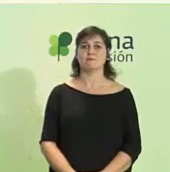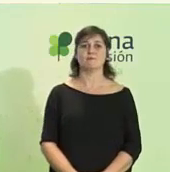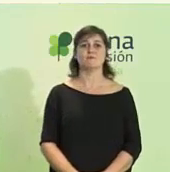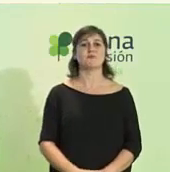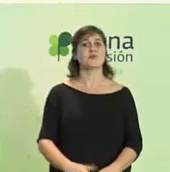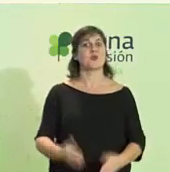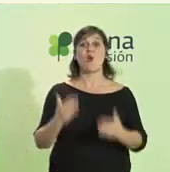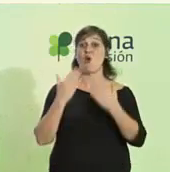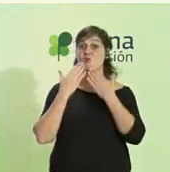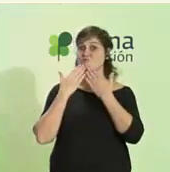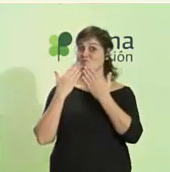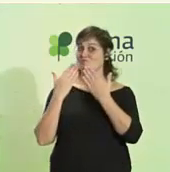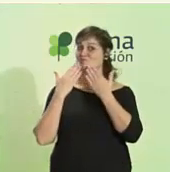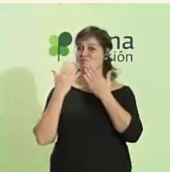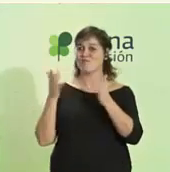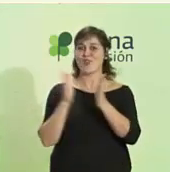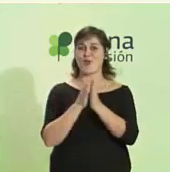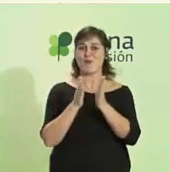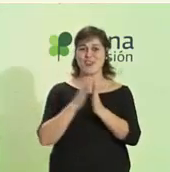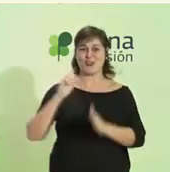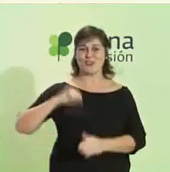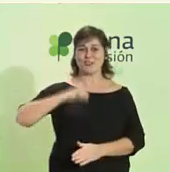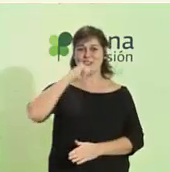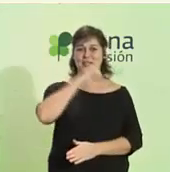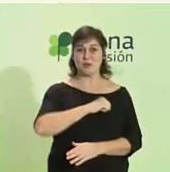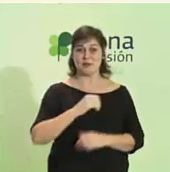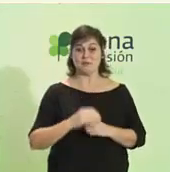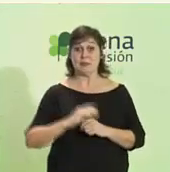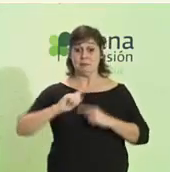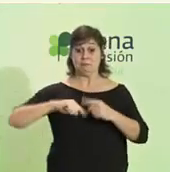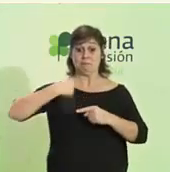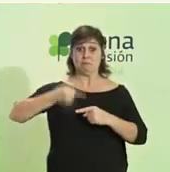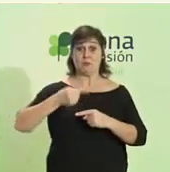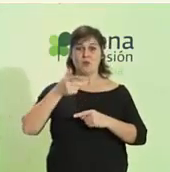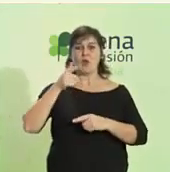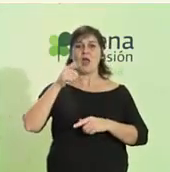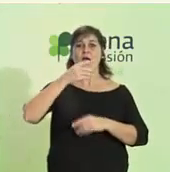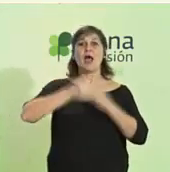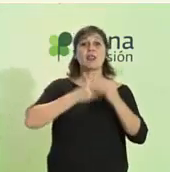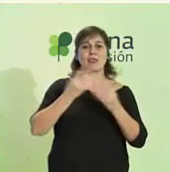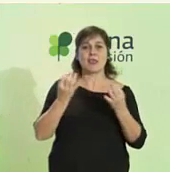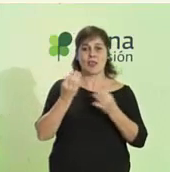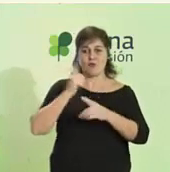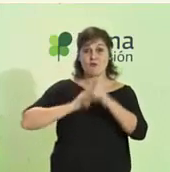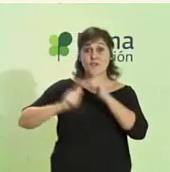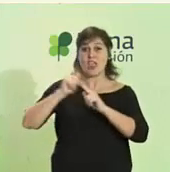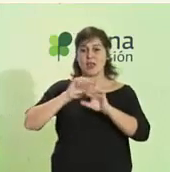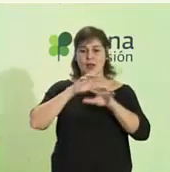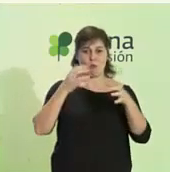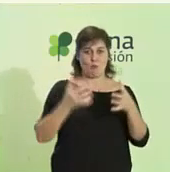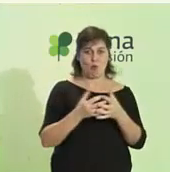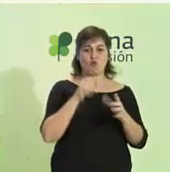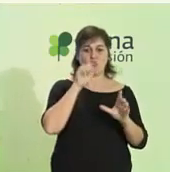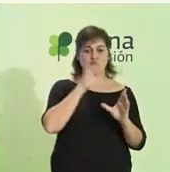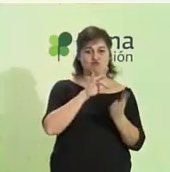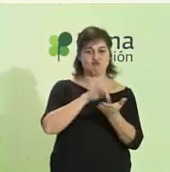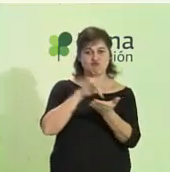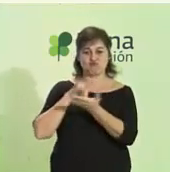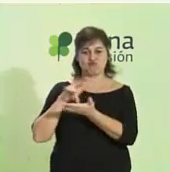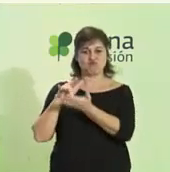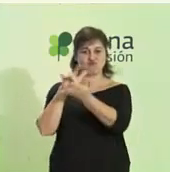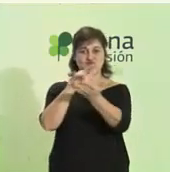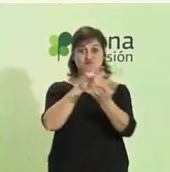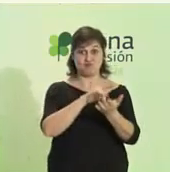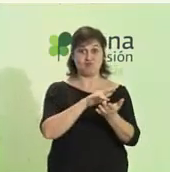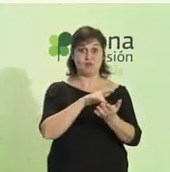Muchísimas gracias a nuestros compañeros de Taiwán. Después haremos un viaje por el mundo, que será un tour